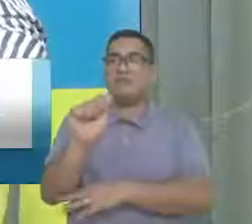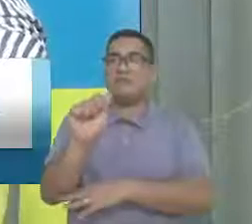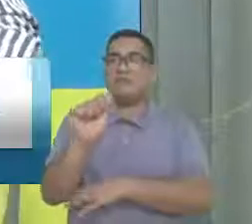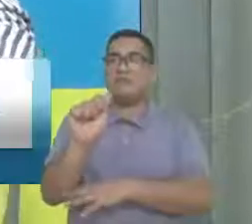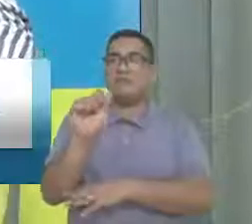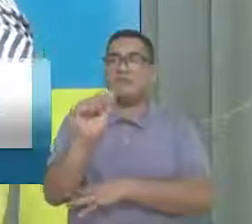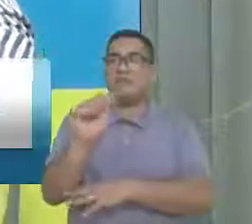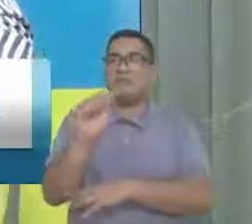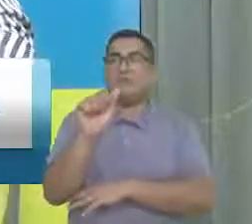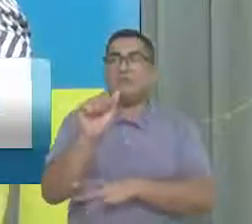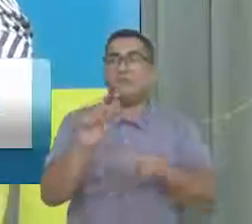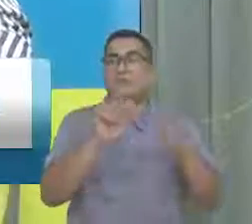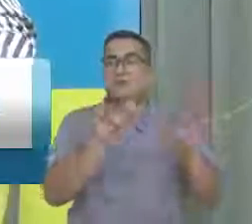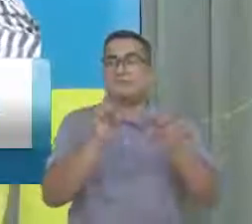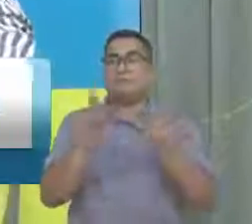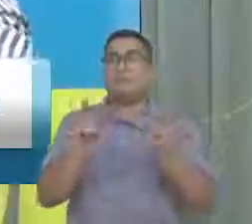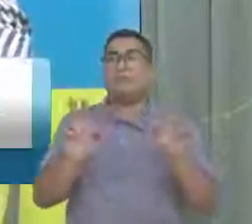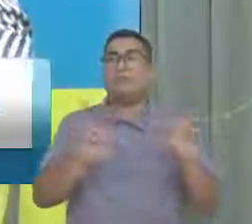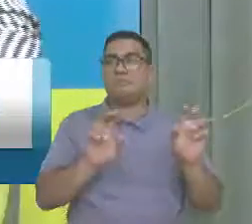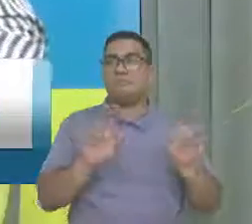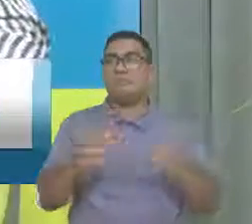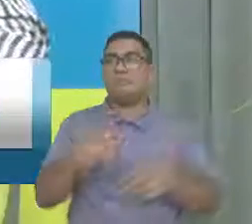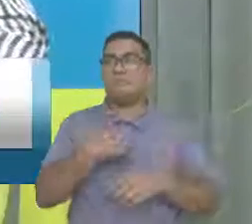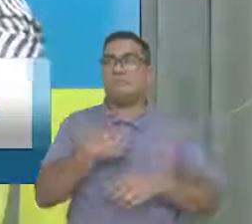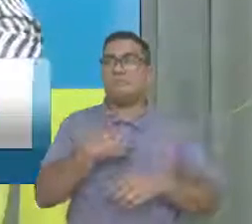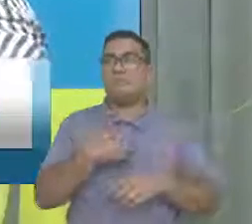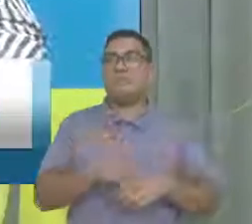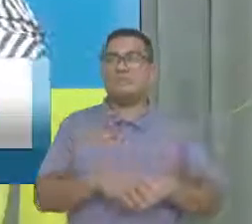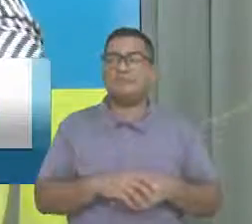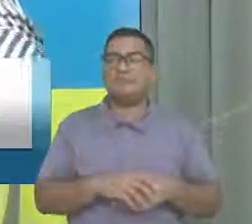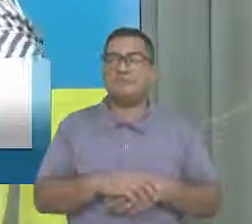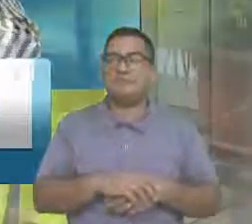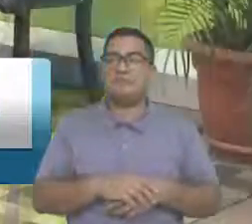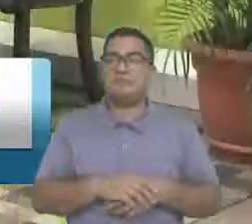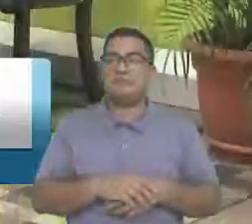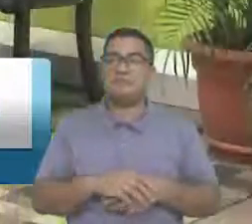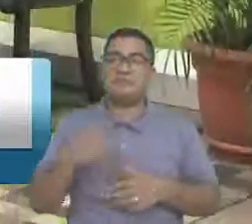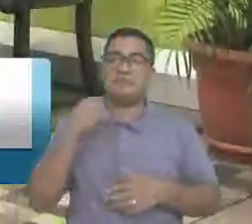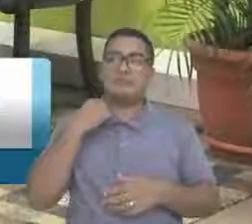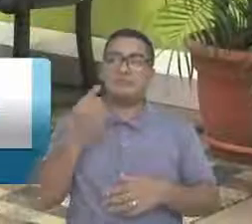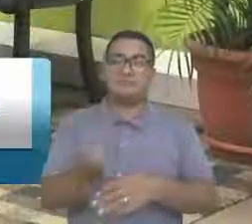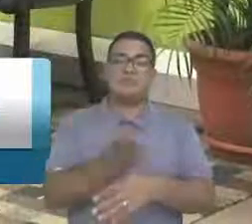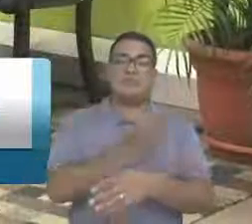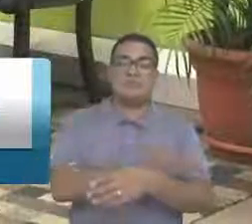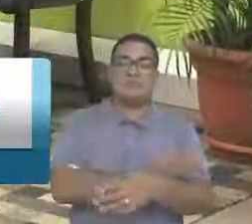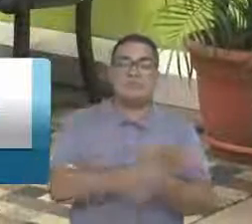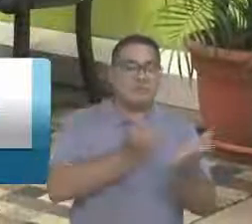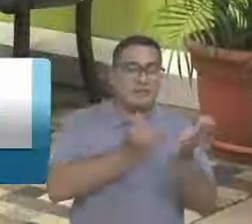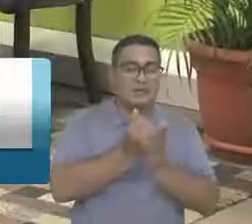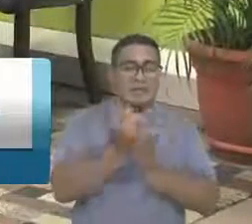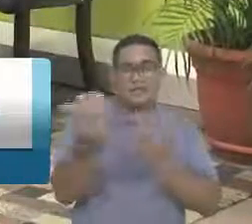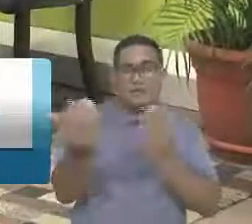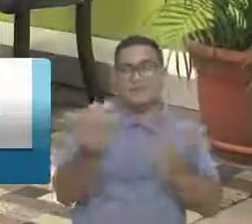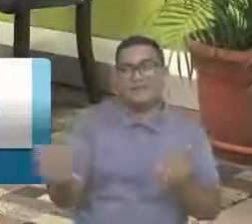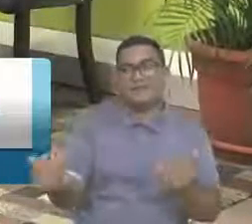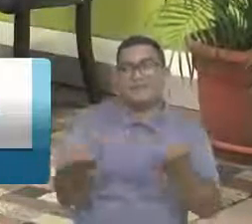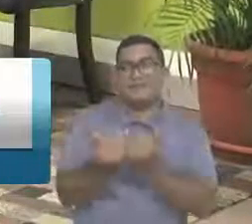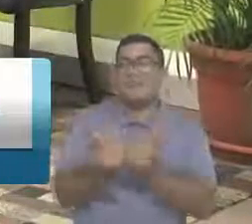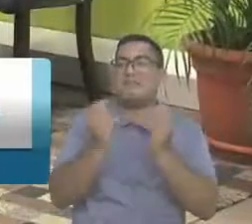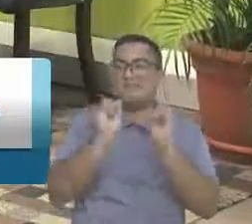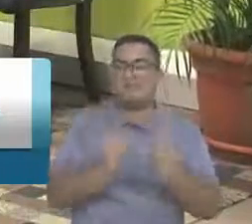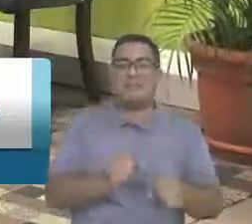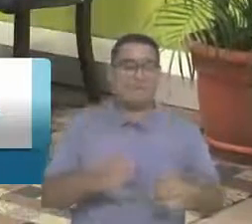decir, pacientes... Sí, no propiamente. Lo que pasa es que siempre se hacen estudios de compatibilidad. De compatibilidad es importante. Entonces,